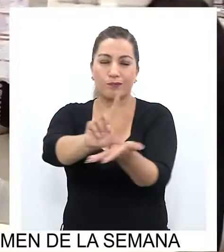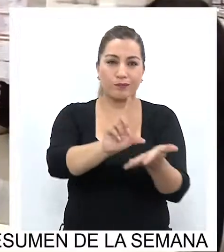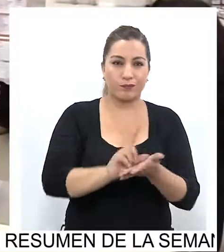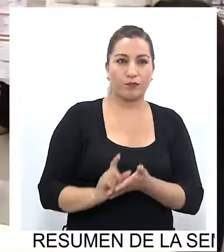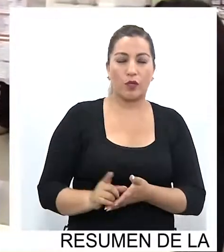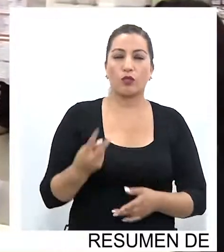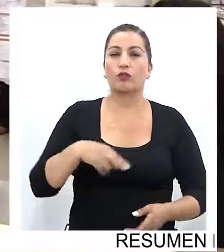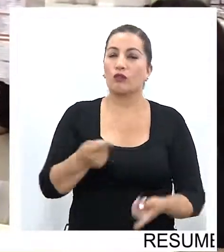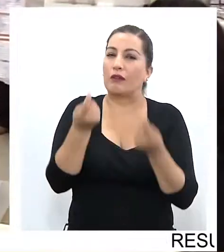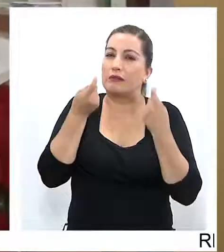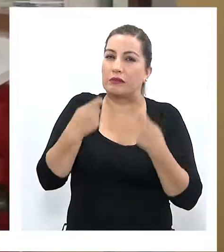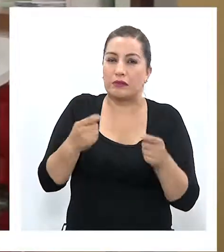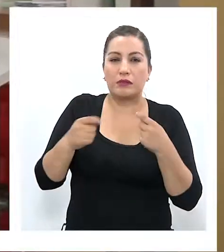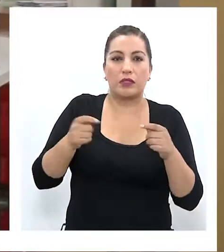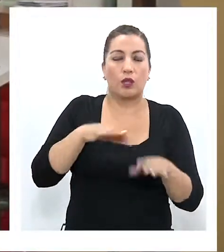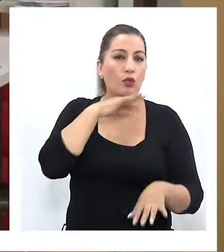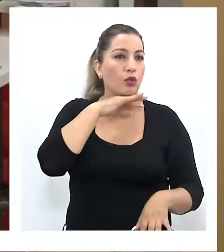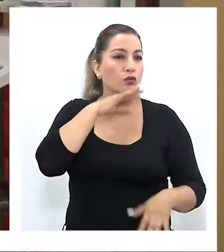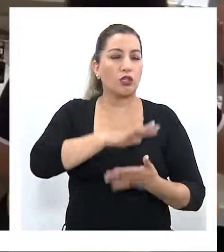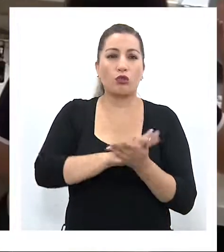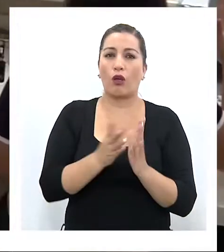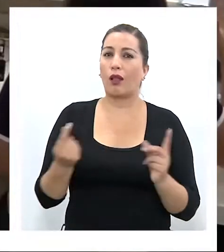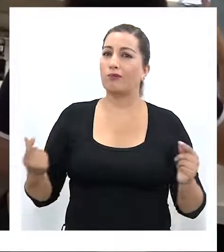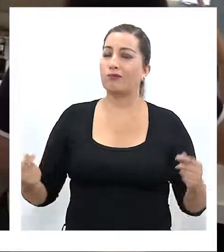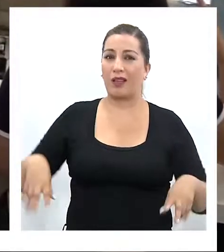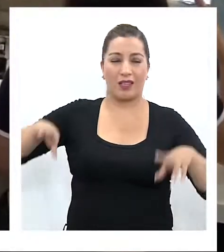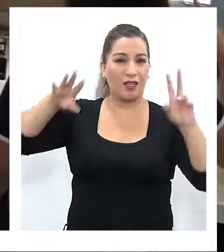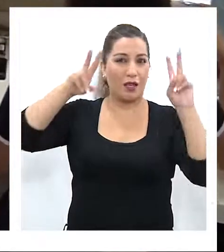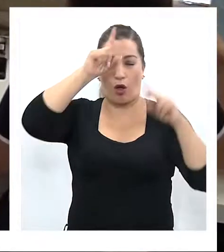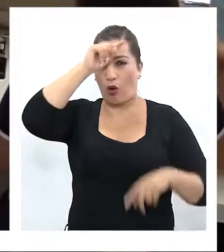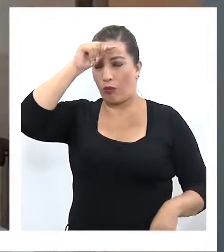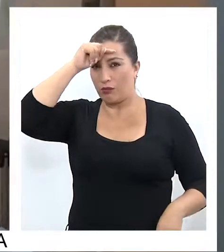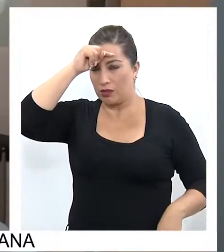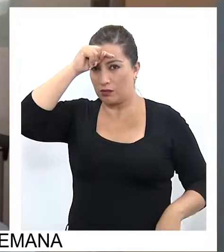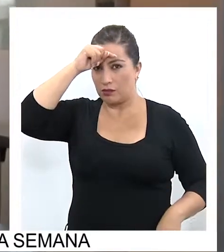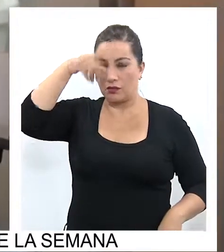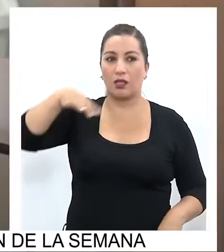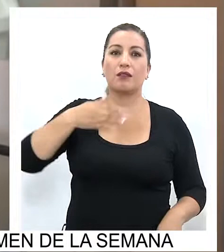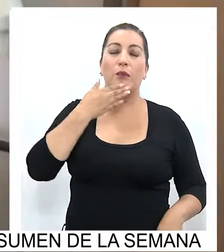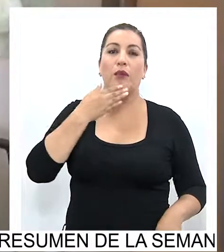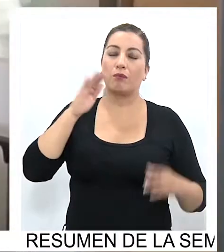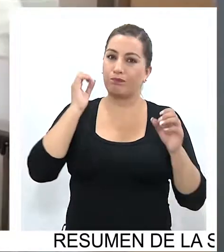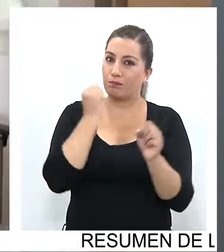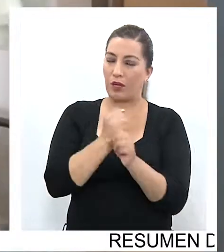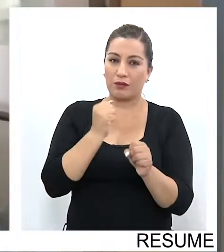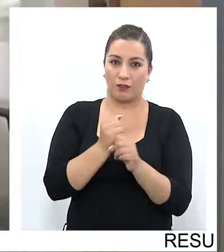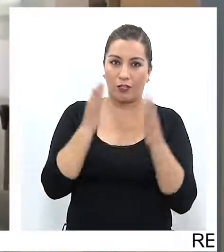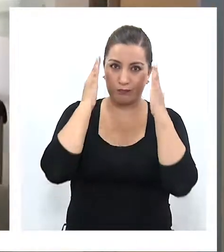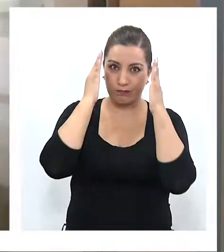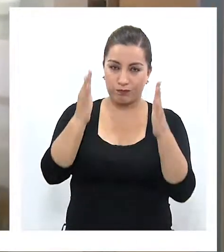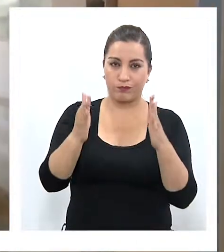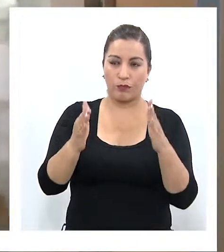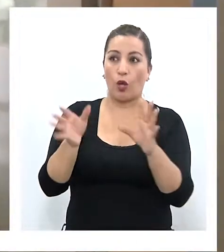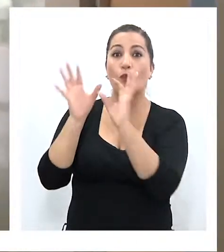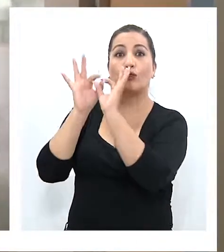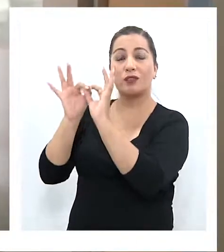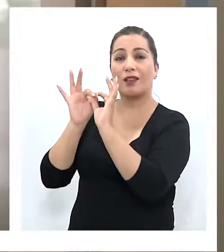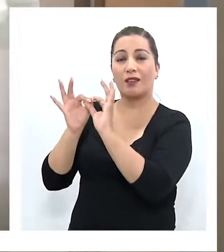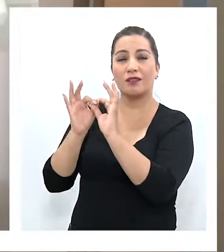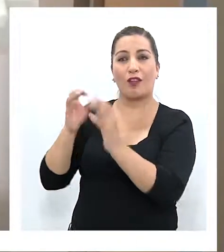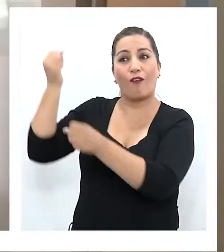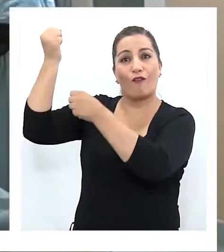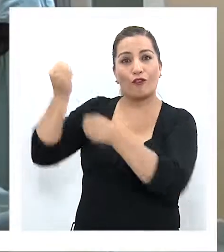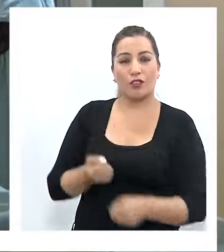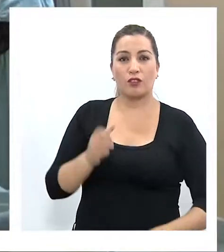y estamos tratando de usar todos los recursos hospitalarios con todos los recursos de operativo y en especial estamos muy agradecidos a la